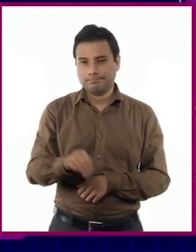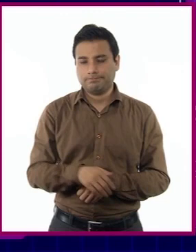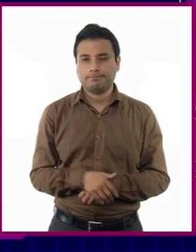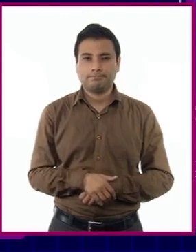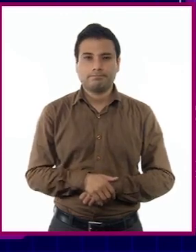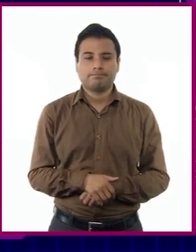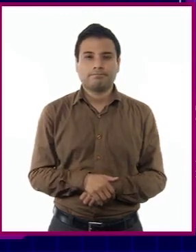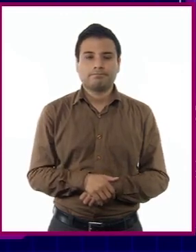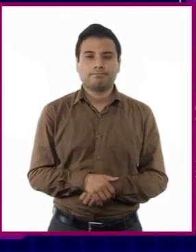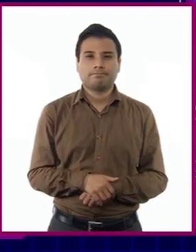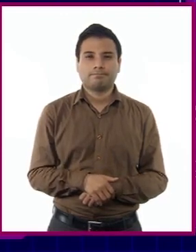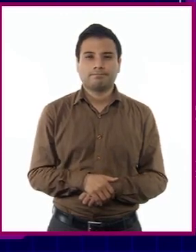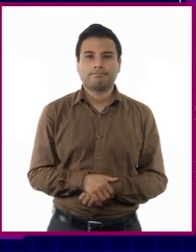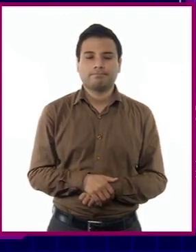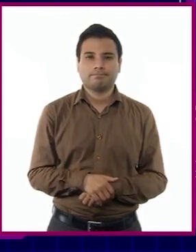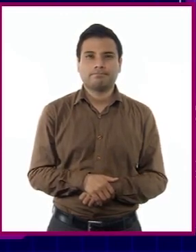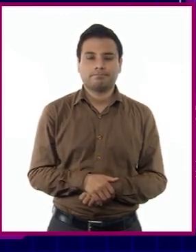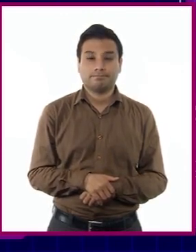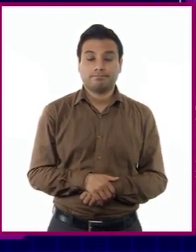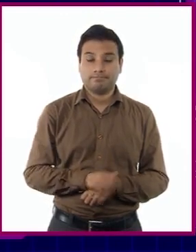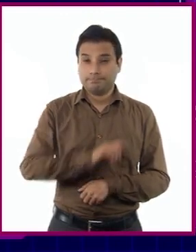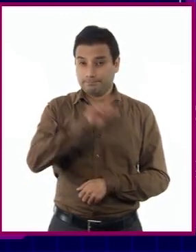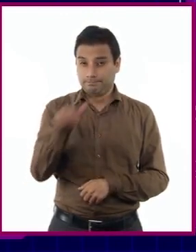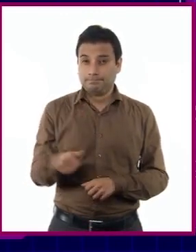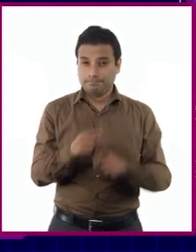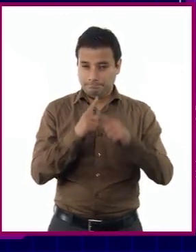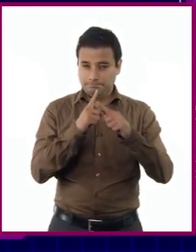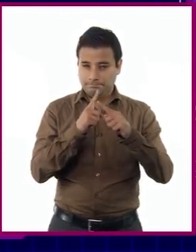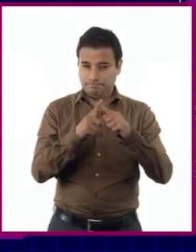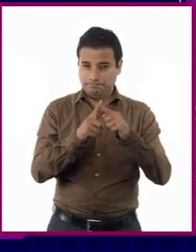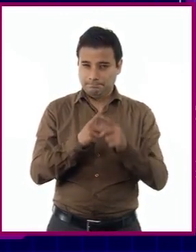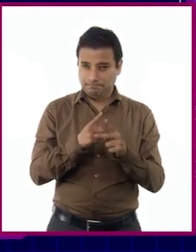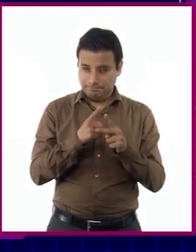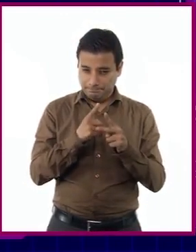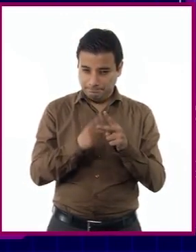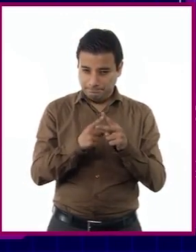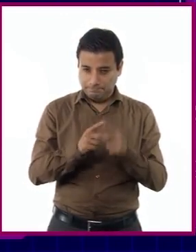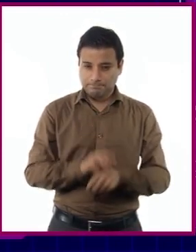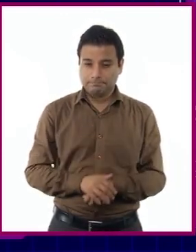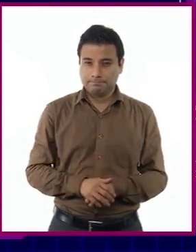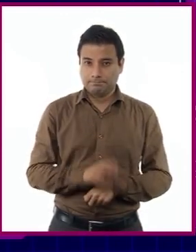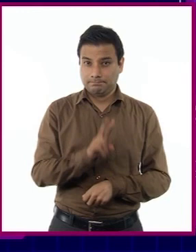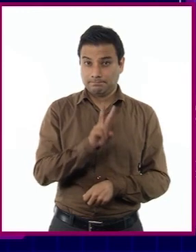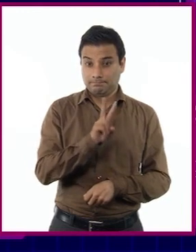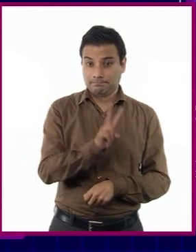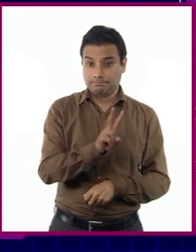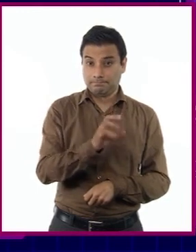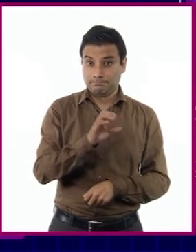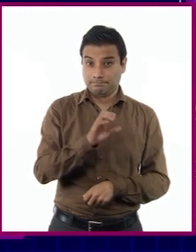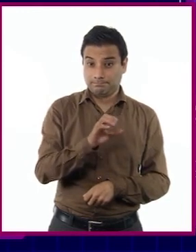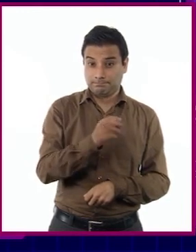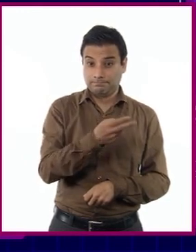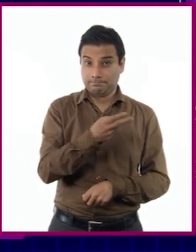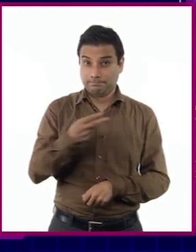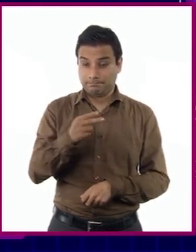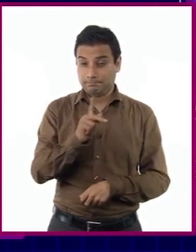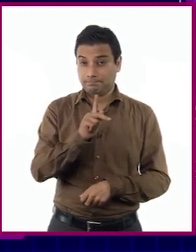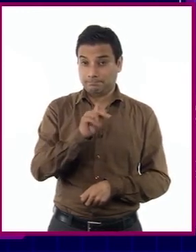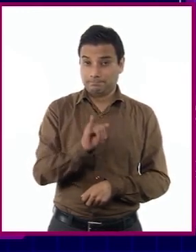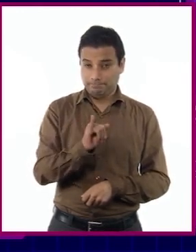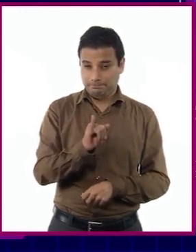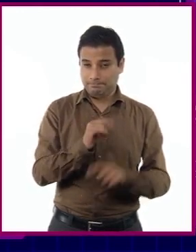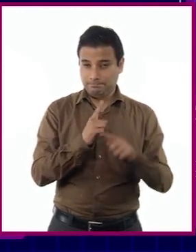al sustituir estos valores en la fórmula volumen del cilindro igual a pi